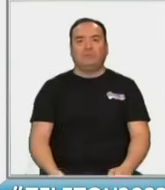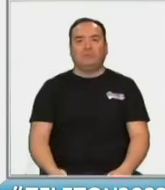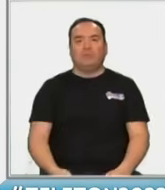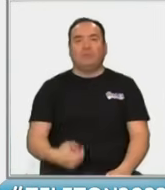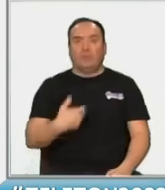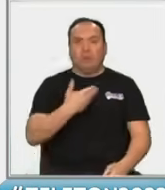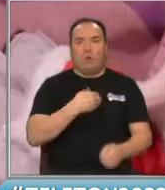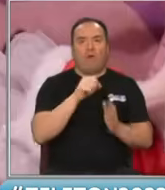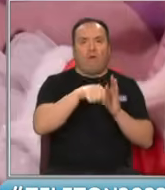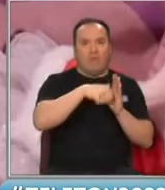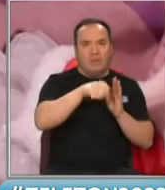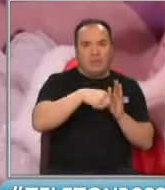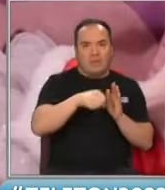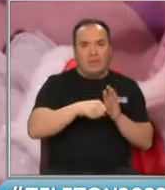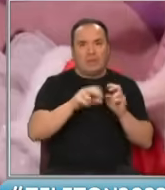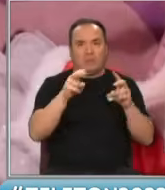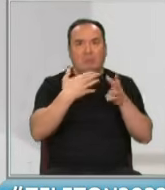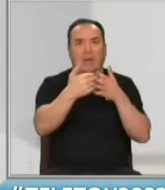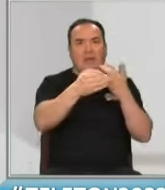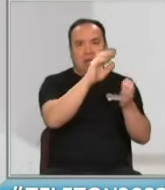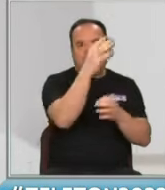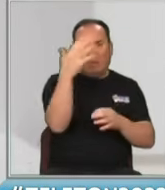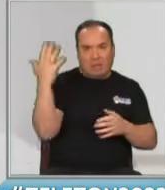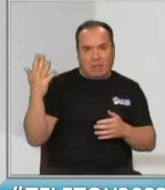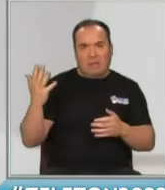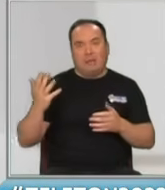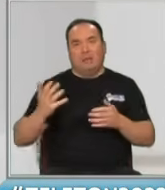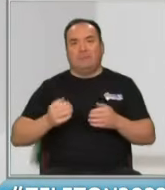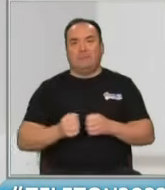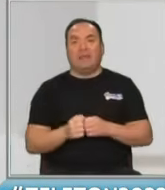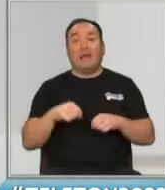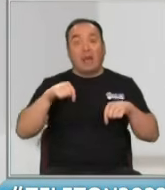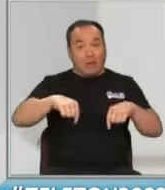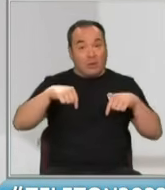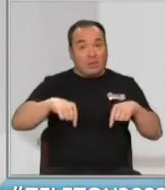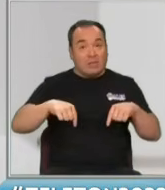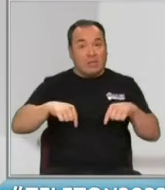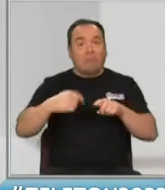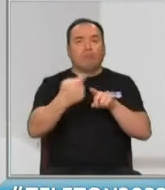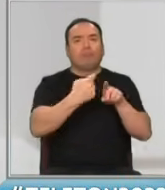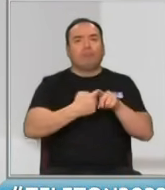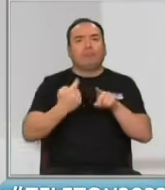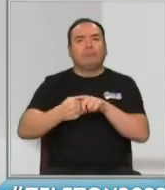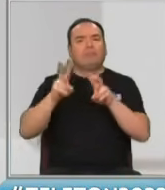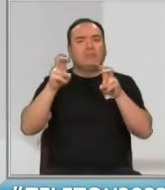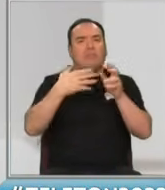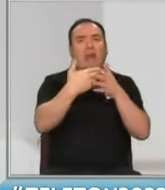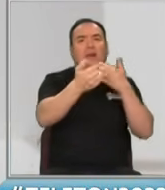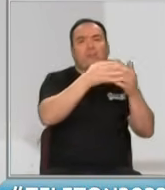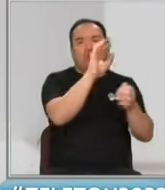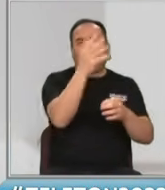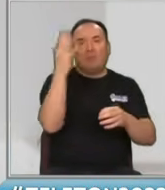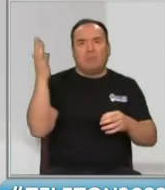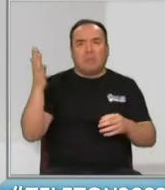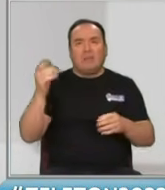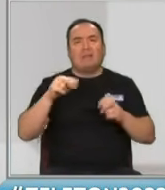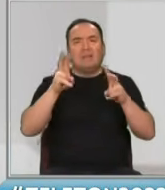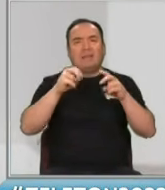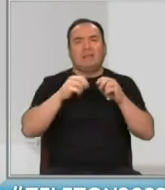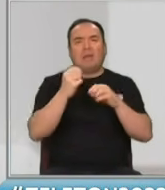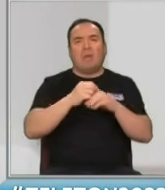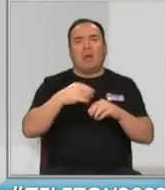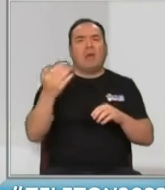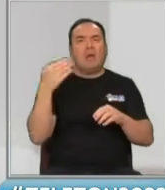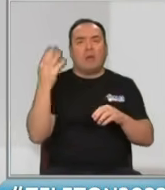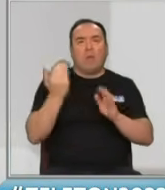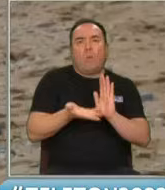Tengo videos en medio ambiente. Y el día de hoy voy a hablar sobre el medio ambiente, el calentamiento global